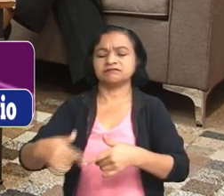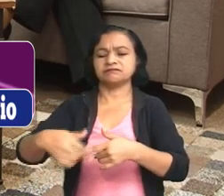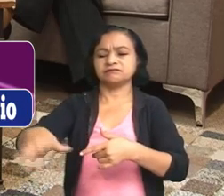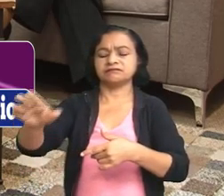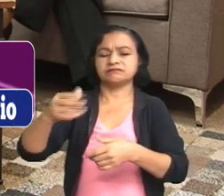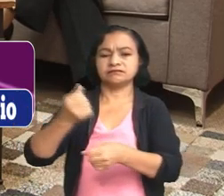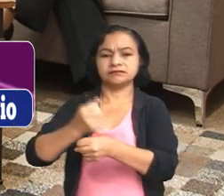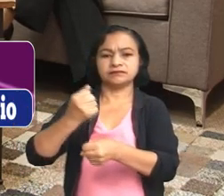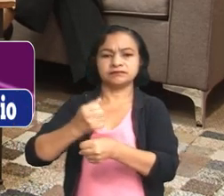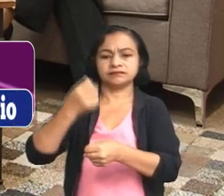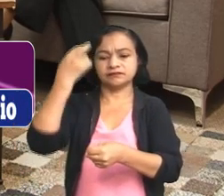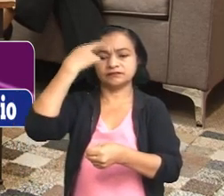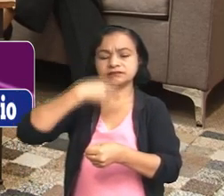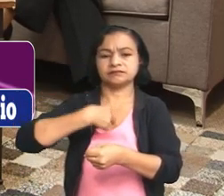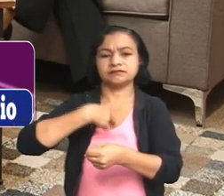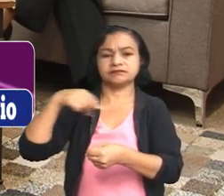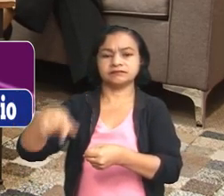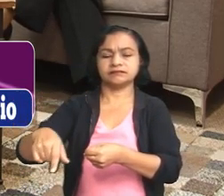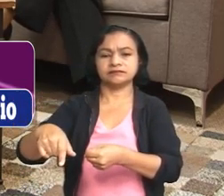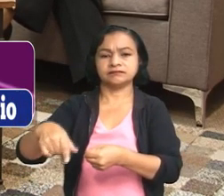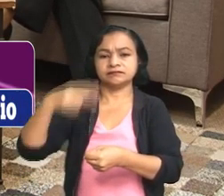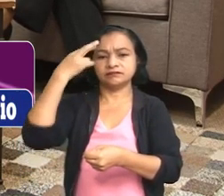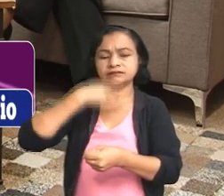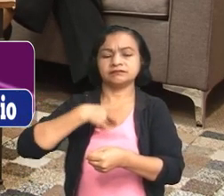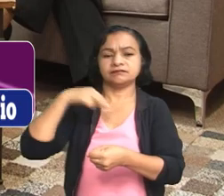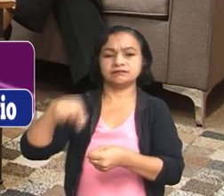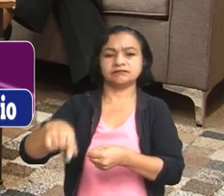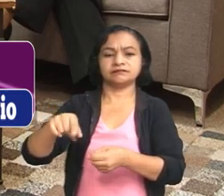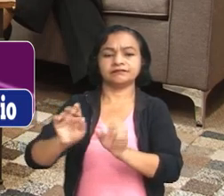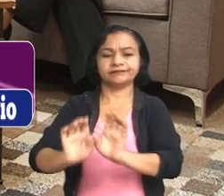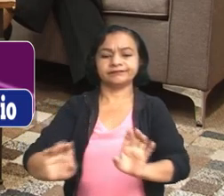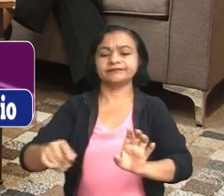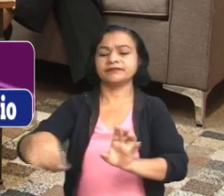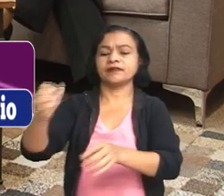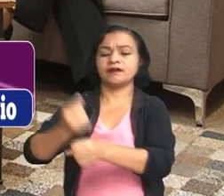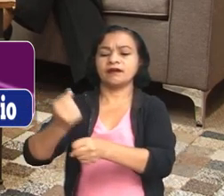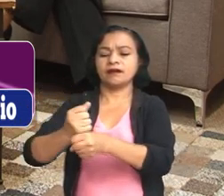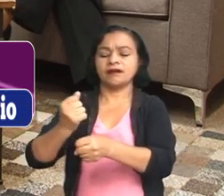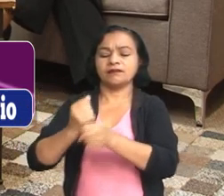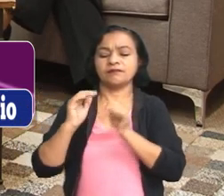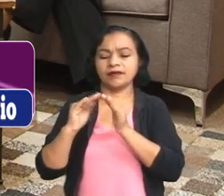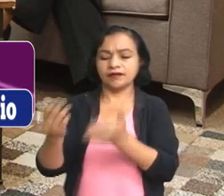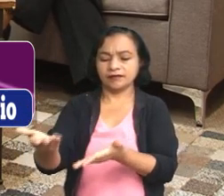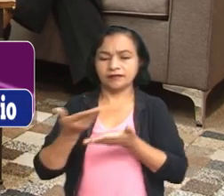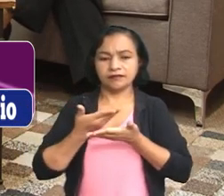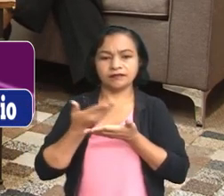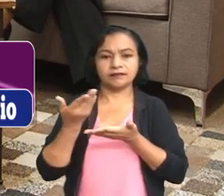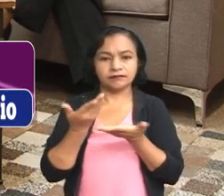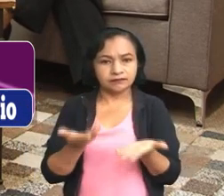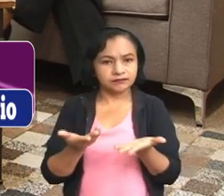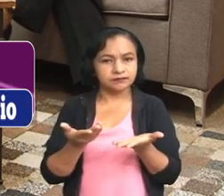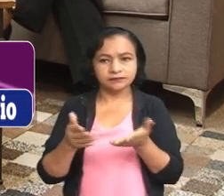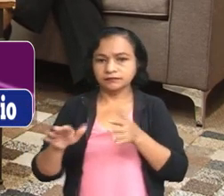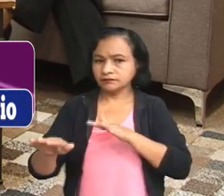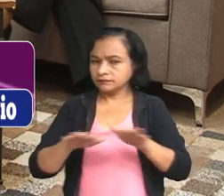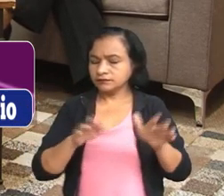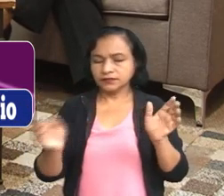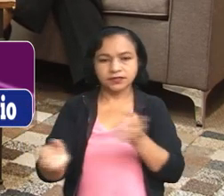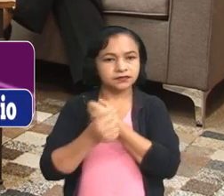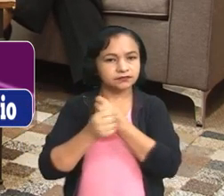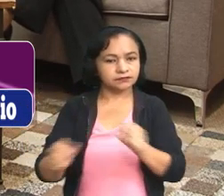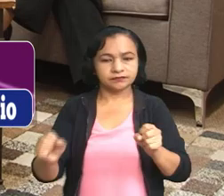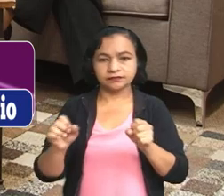esa responsabilidad, valga la redundancia, a los niños para el sostén de la familia. Y yo creo que no es esa la